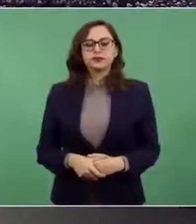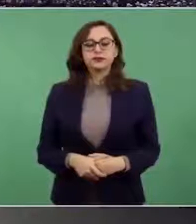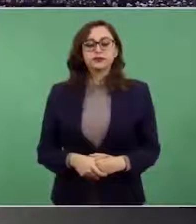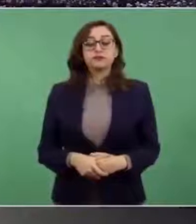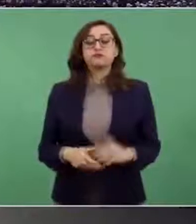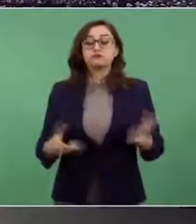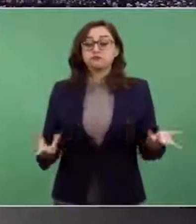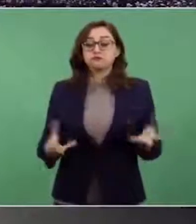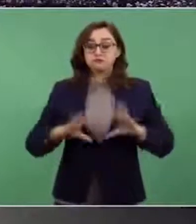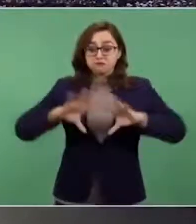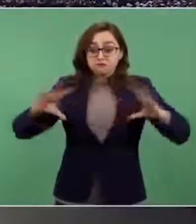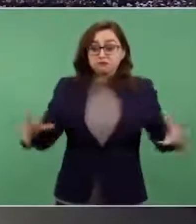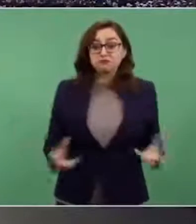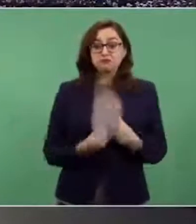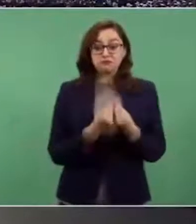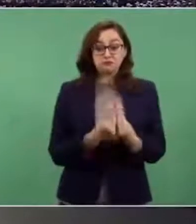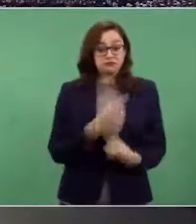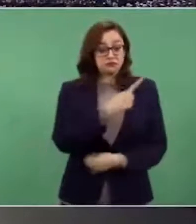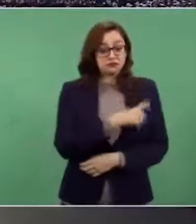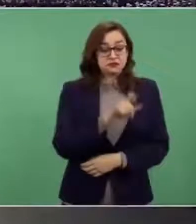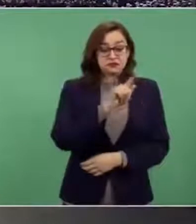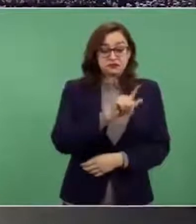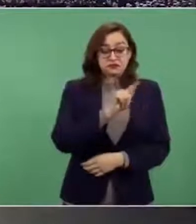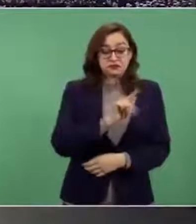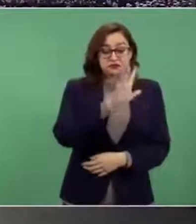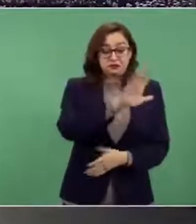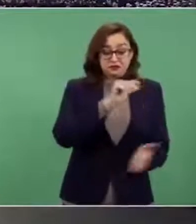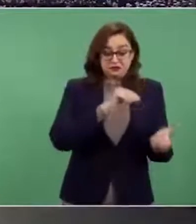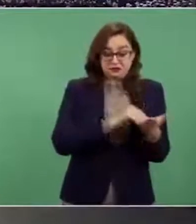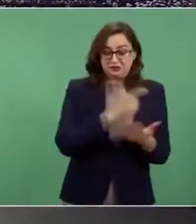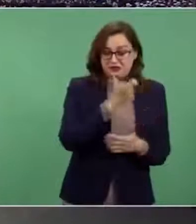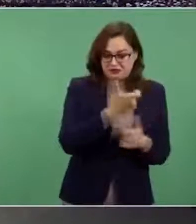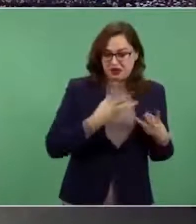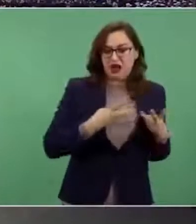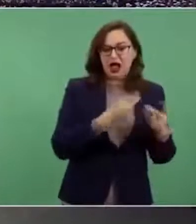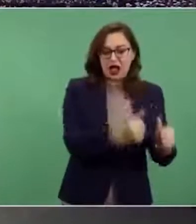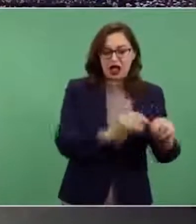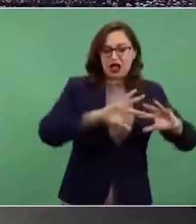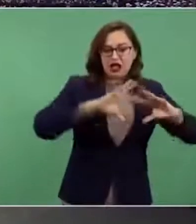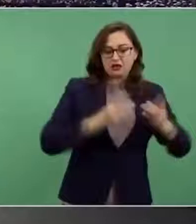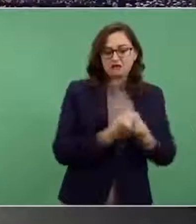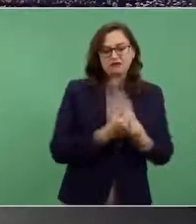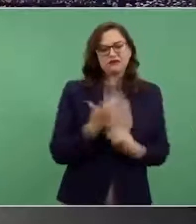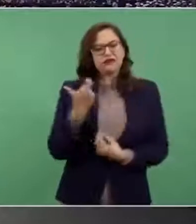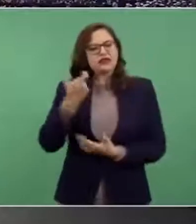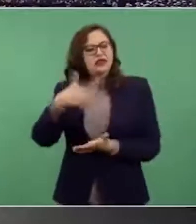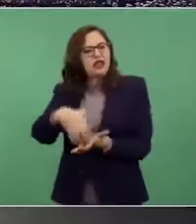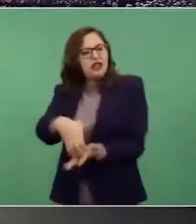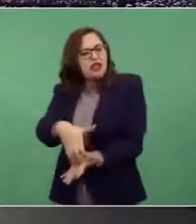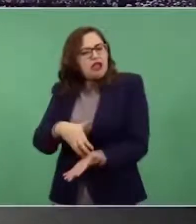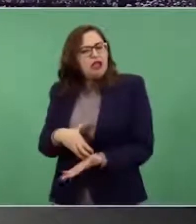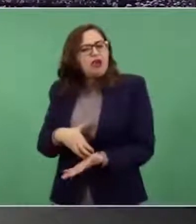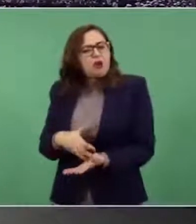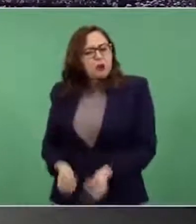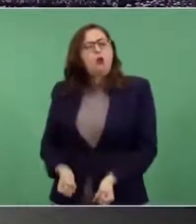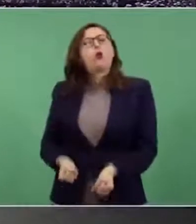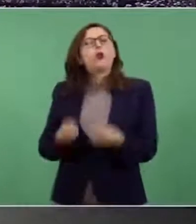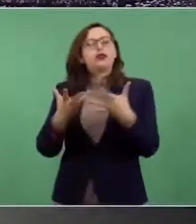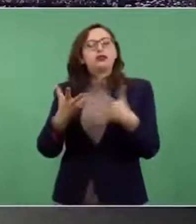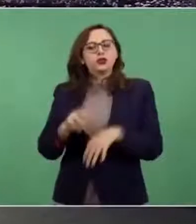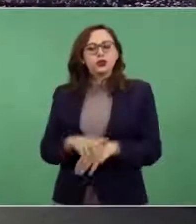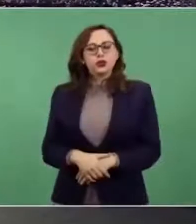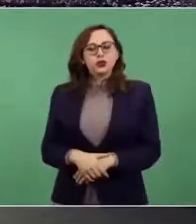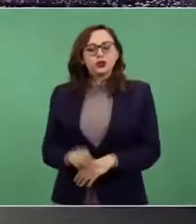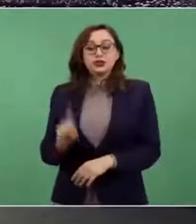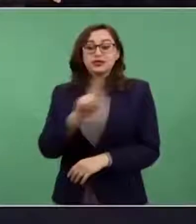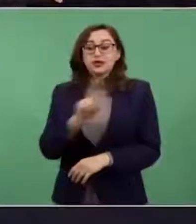Con todo, obtendremos un ahorro de alrededor de 125,000 millones